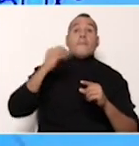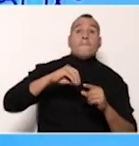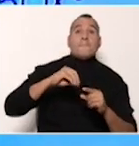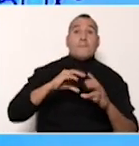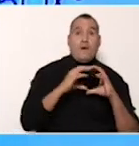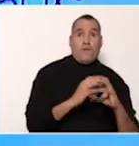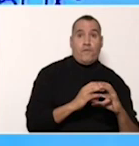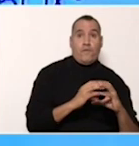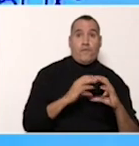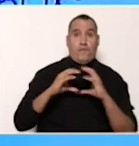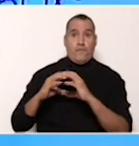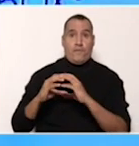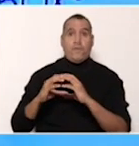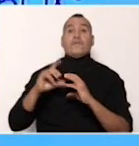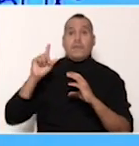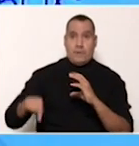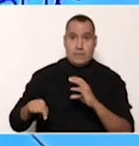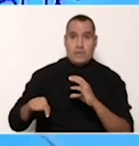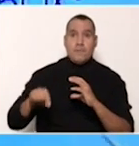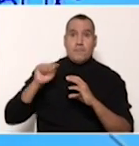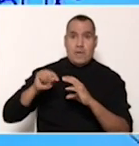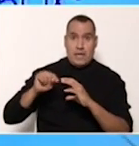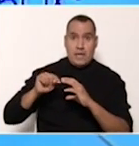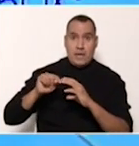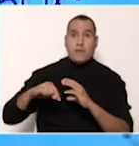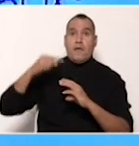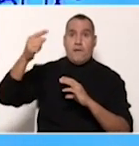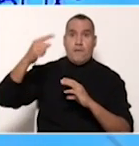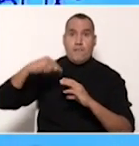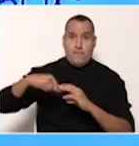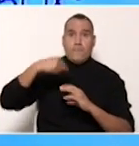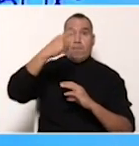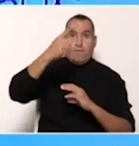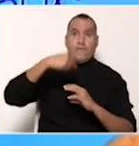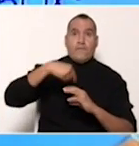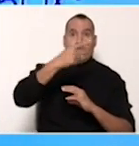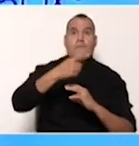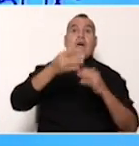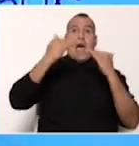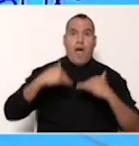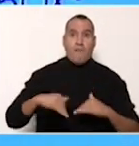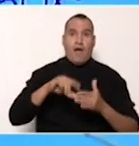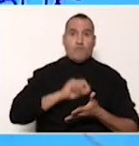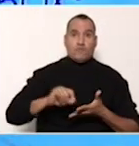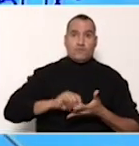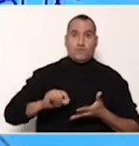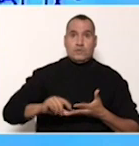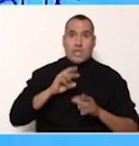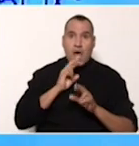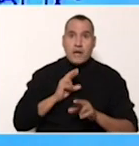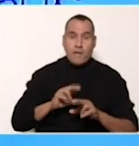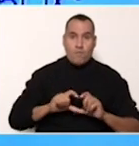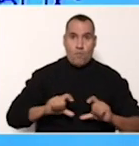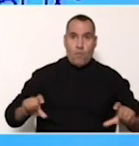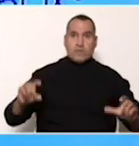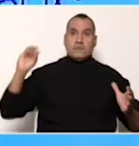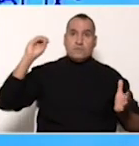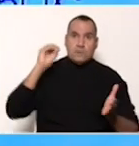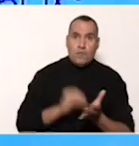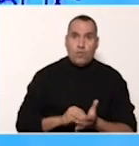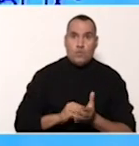pero lo tenemos que colocar estratégicamente debajo de su término independiente para poder